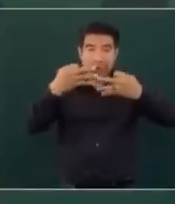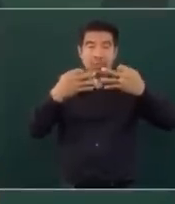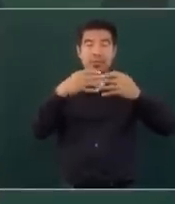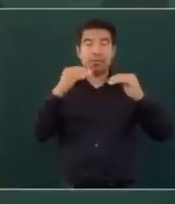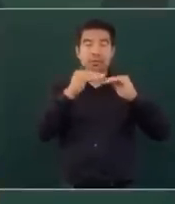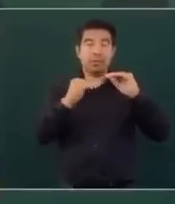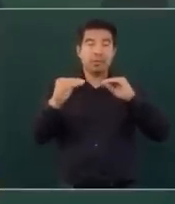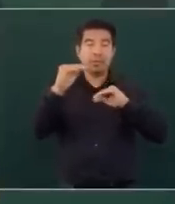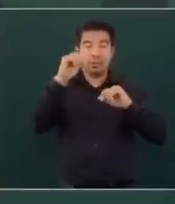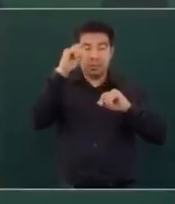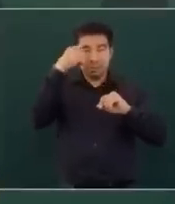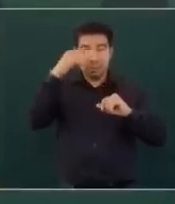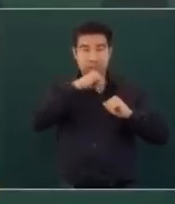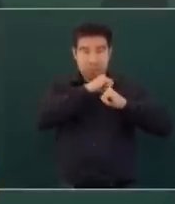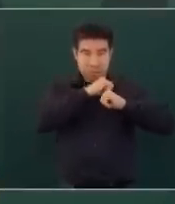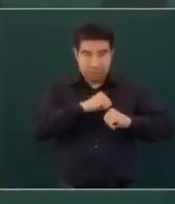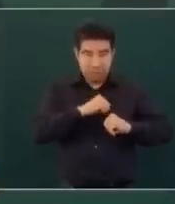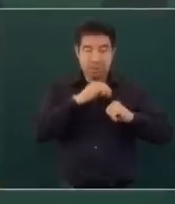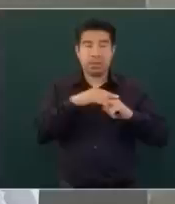y a ministros,